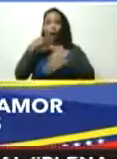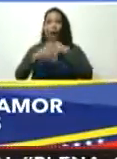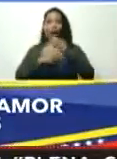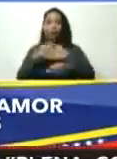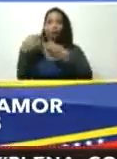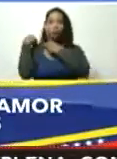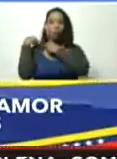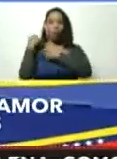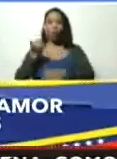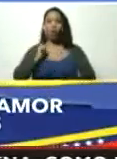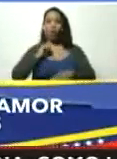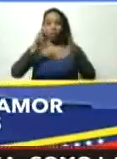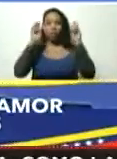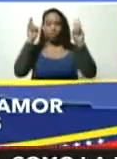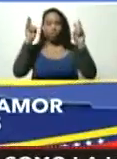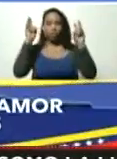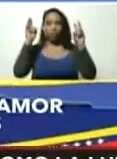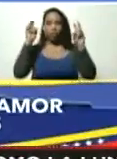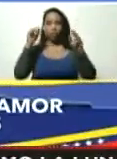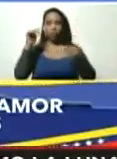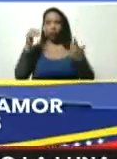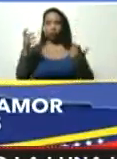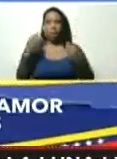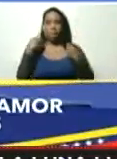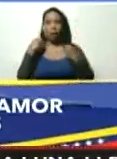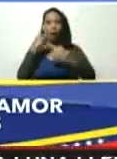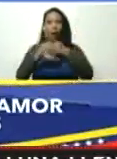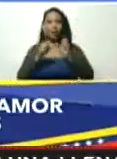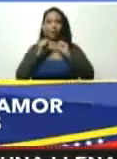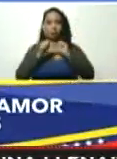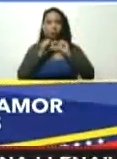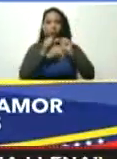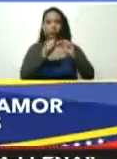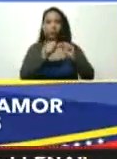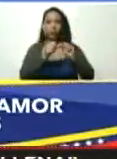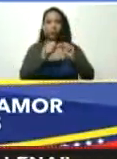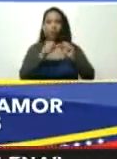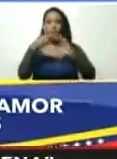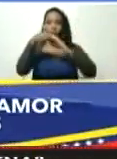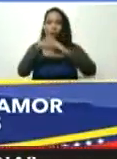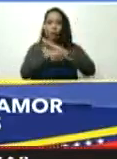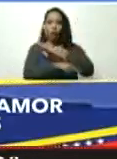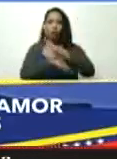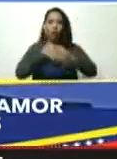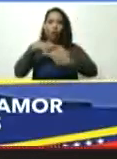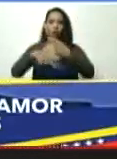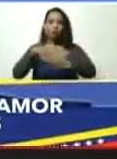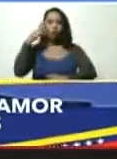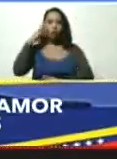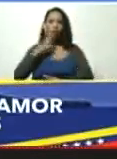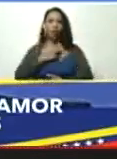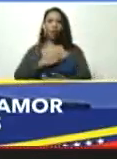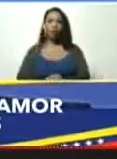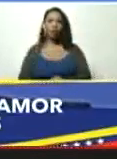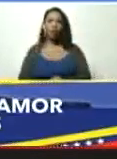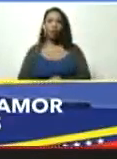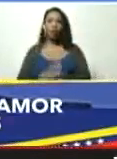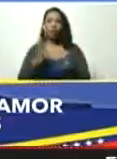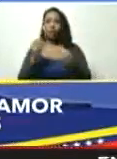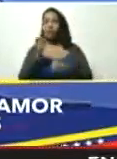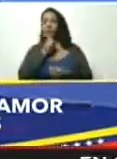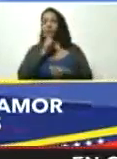en cualquier escenario que se presente para garantizar la continuidad y la profundización de la revolución bolivariana, por difícil que